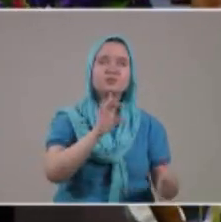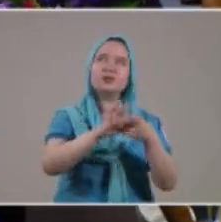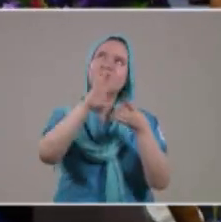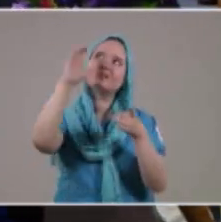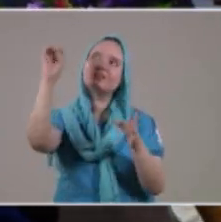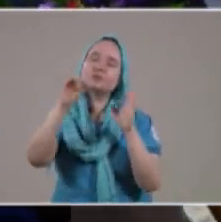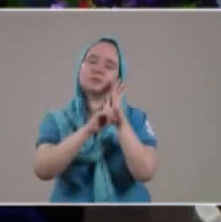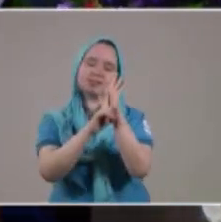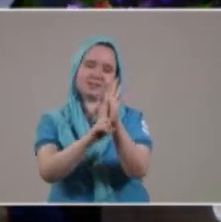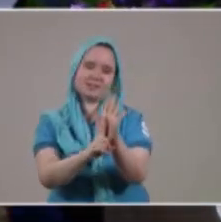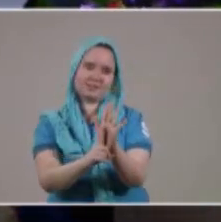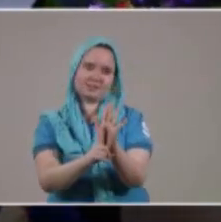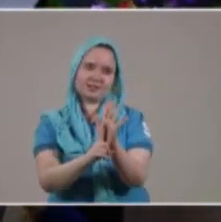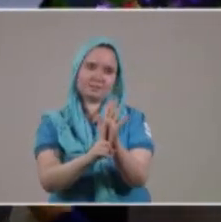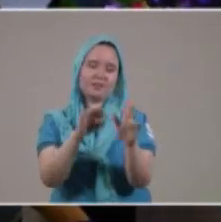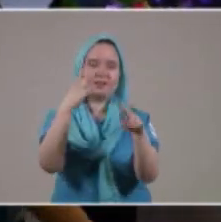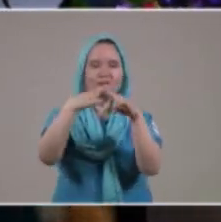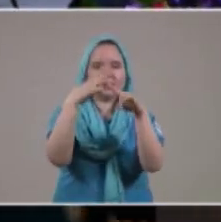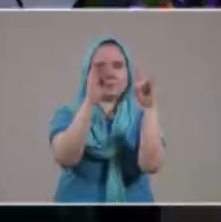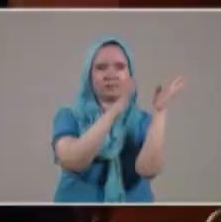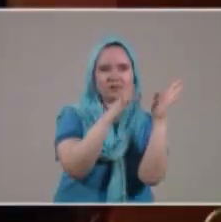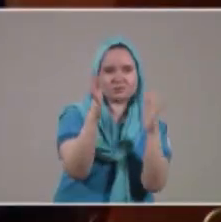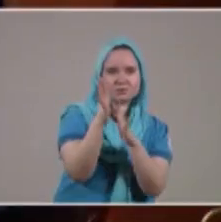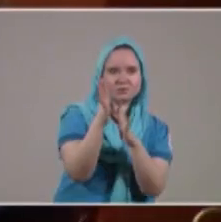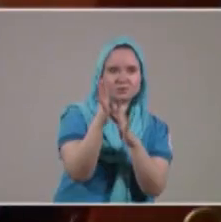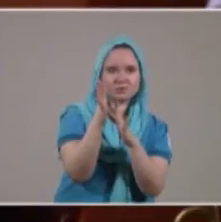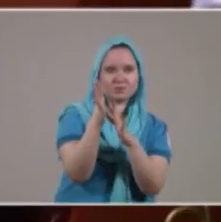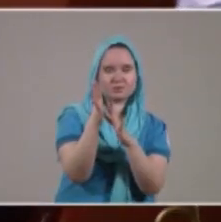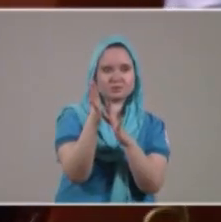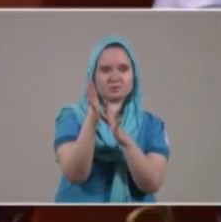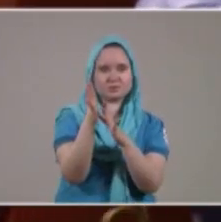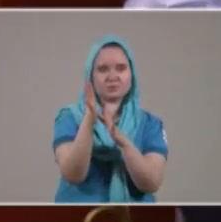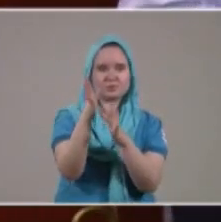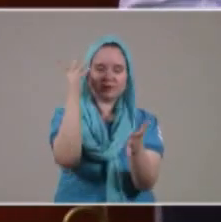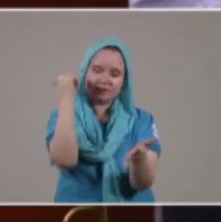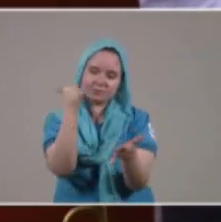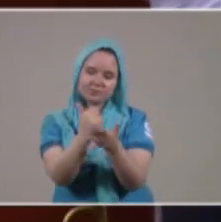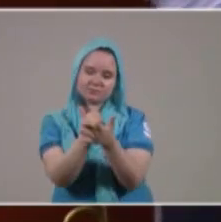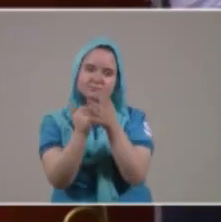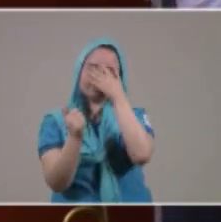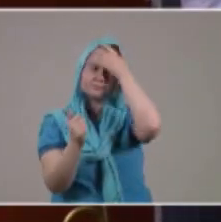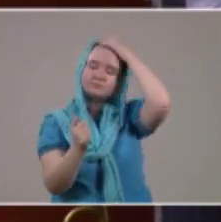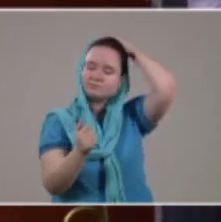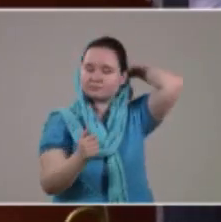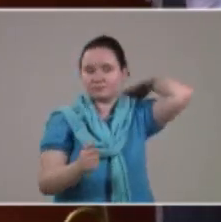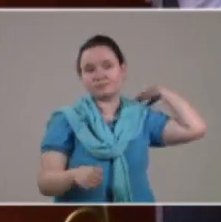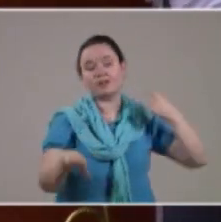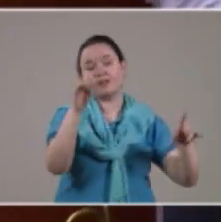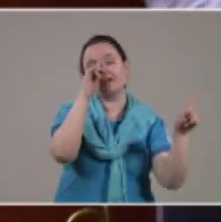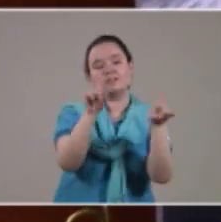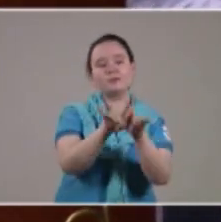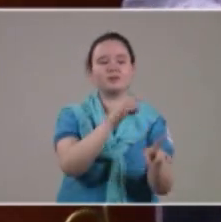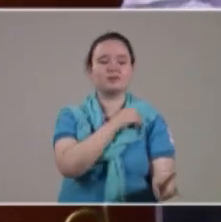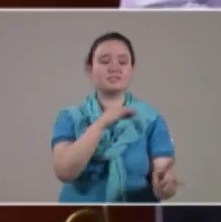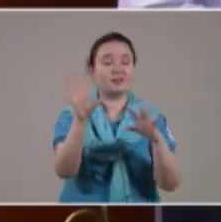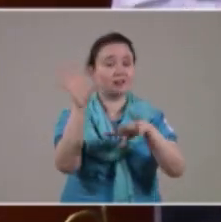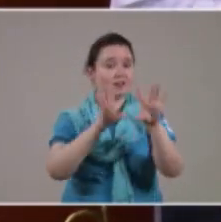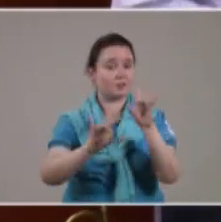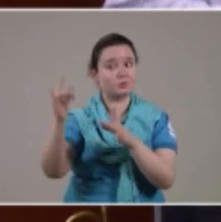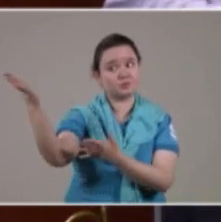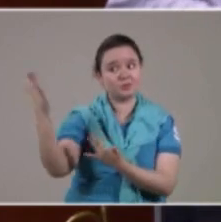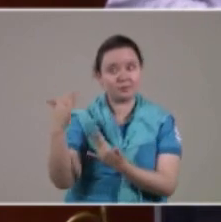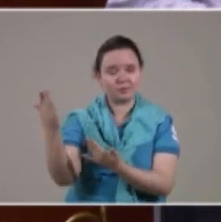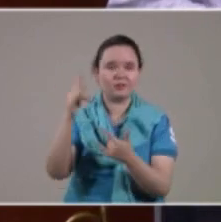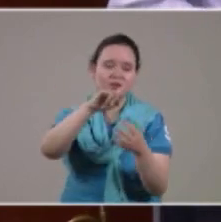tu presencia, Padre, en el nombre de Jesús. Yo quisiera asimismo llamar a algunos hermanos,